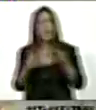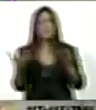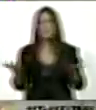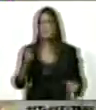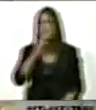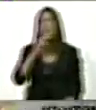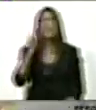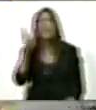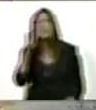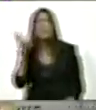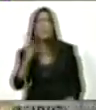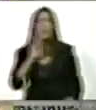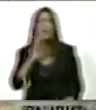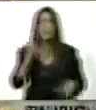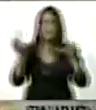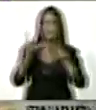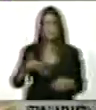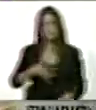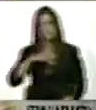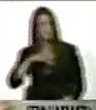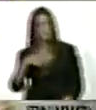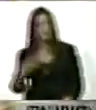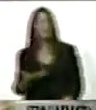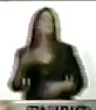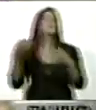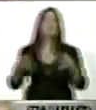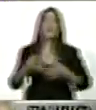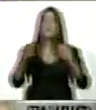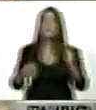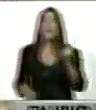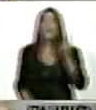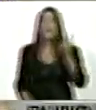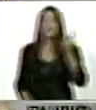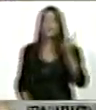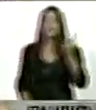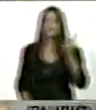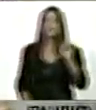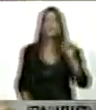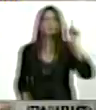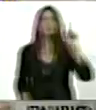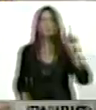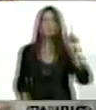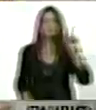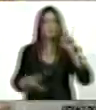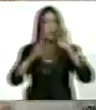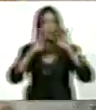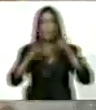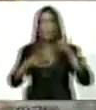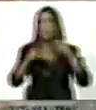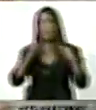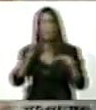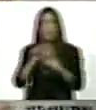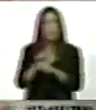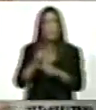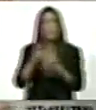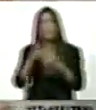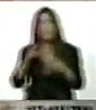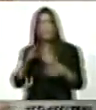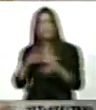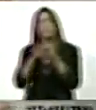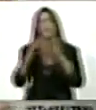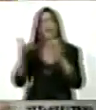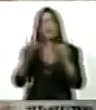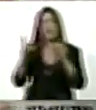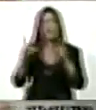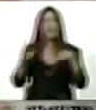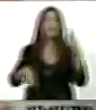por la radio y por la televisión. Siempre sale al menos uno con opiniones destempladas, con insultos, con agresiones al diálogo,